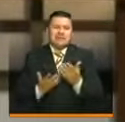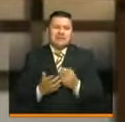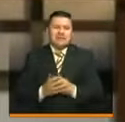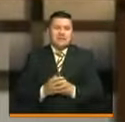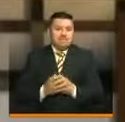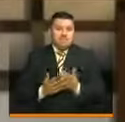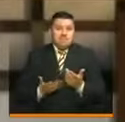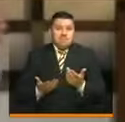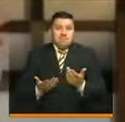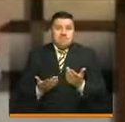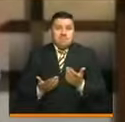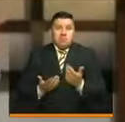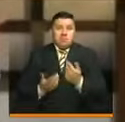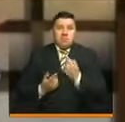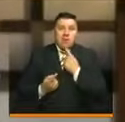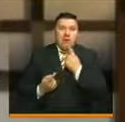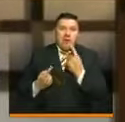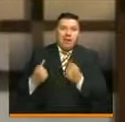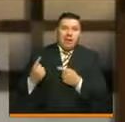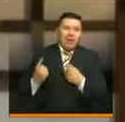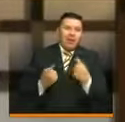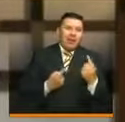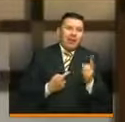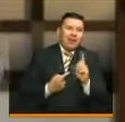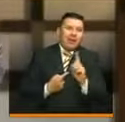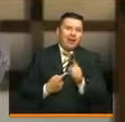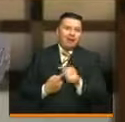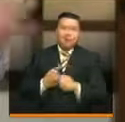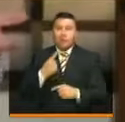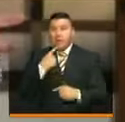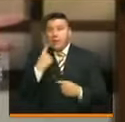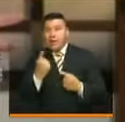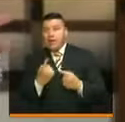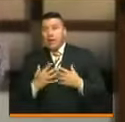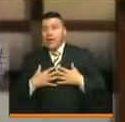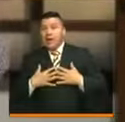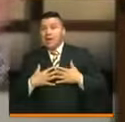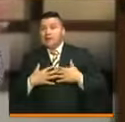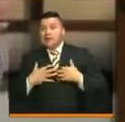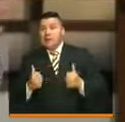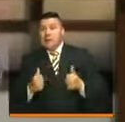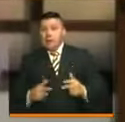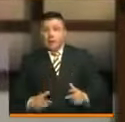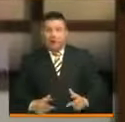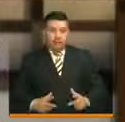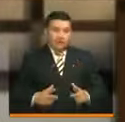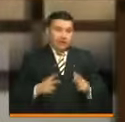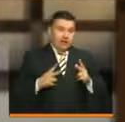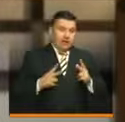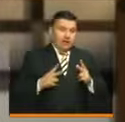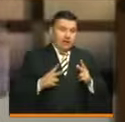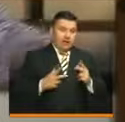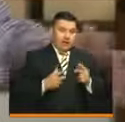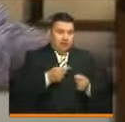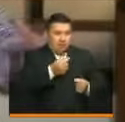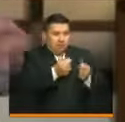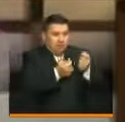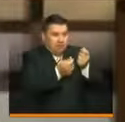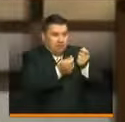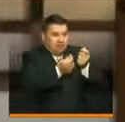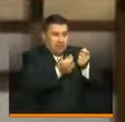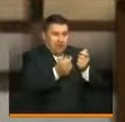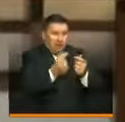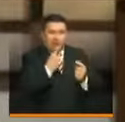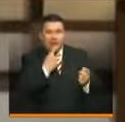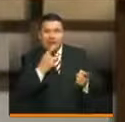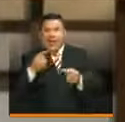hecho de no tener dilemas. Aquí no puede haber un dilema entre la salud, la vida y la economía. Esto es